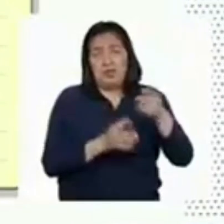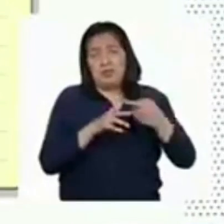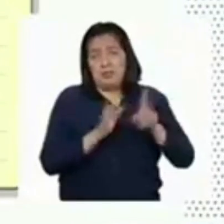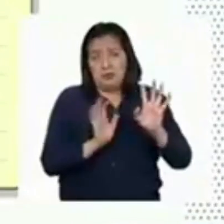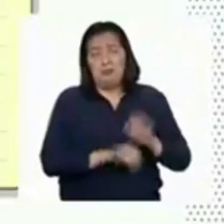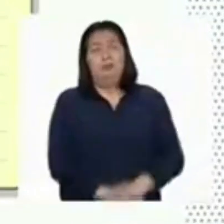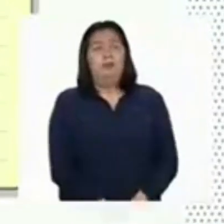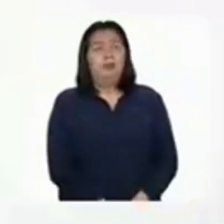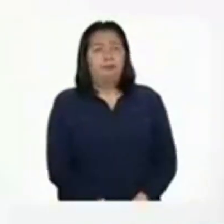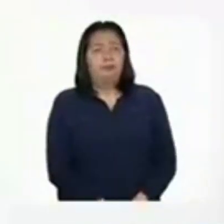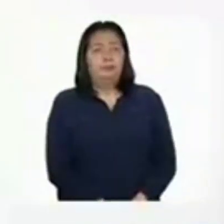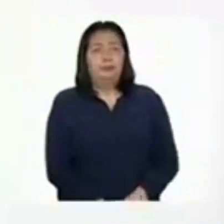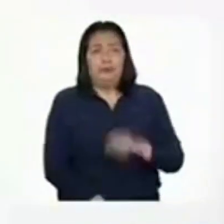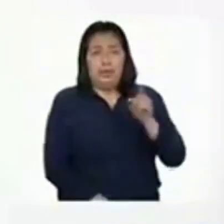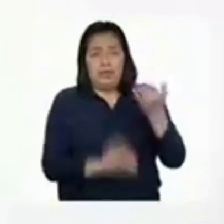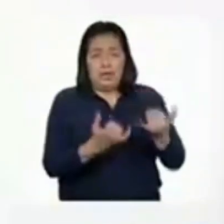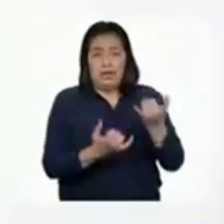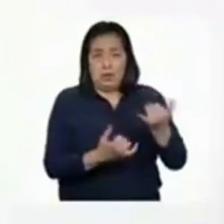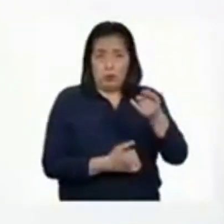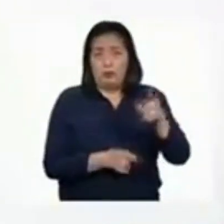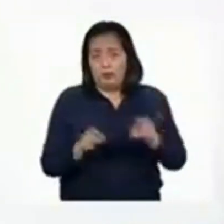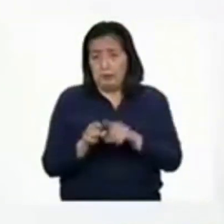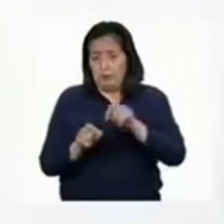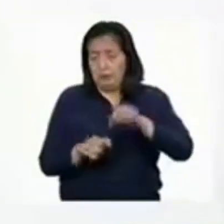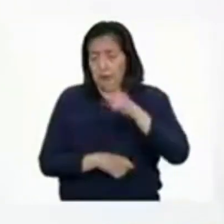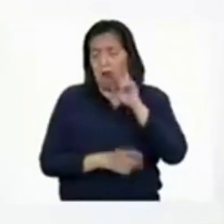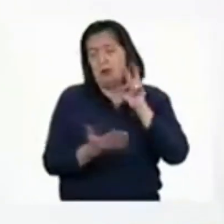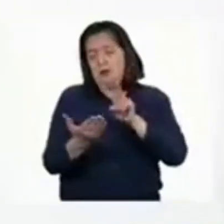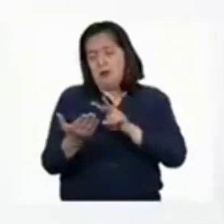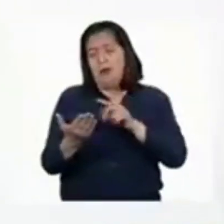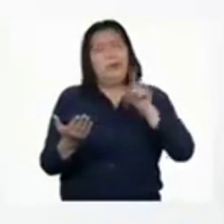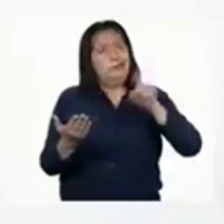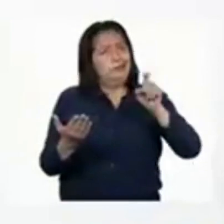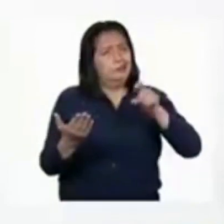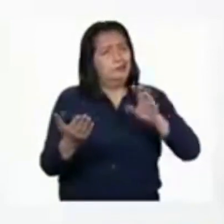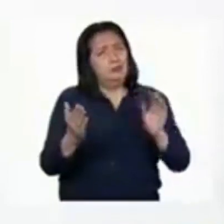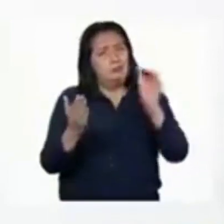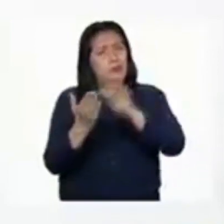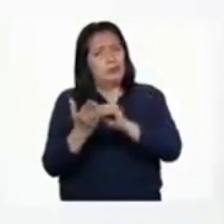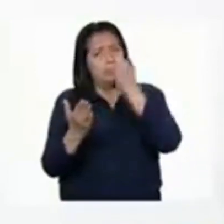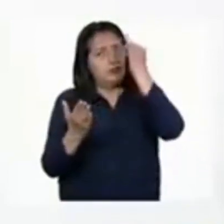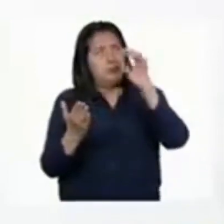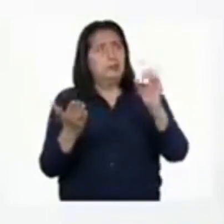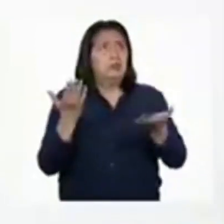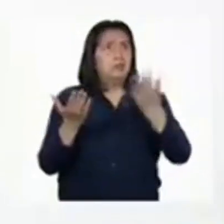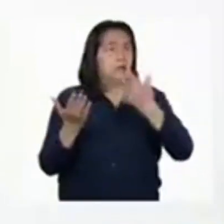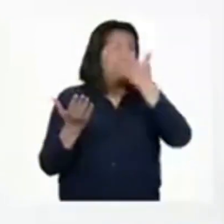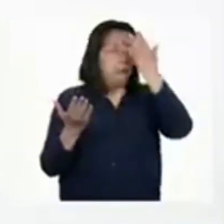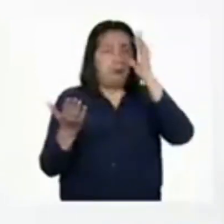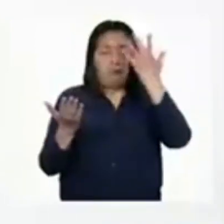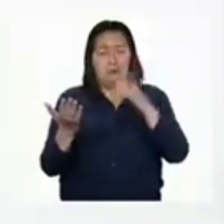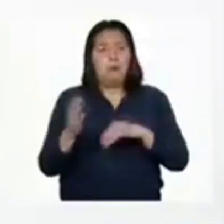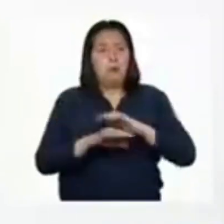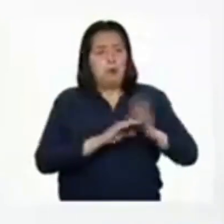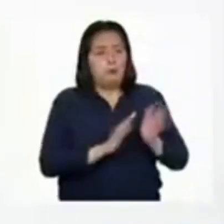inicio. En este momento también podríamos darnos cuenta de que es necesario agregar alguna idea que no habíamos considerado durante